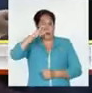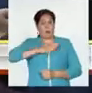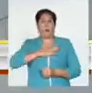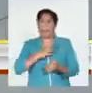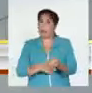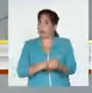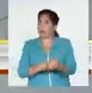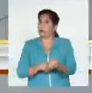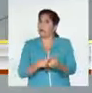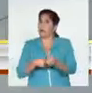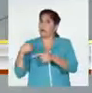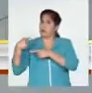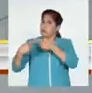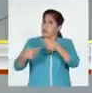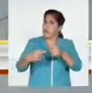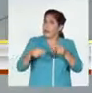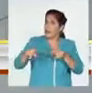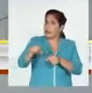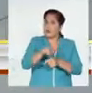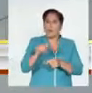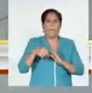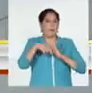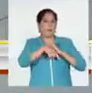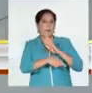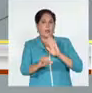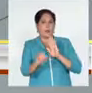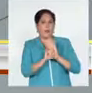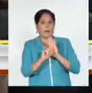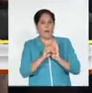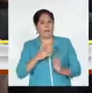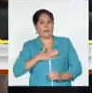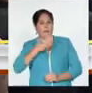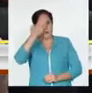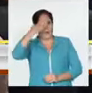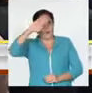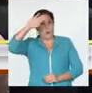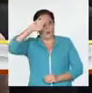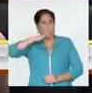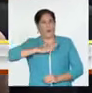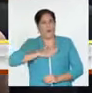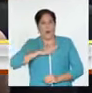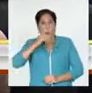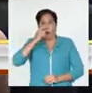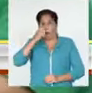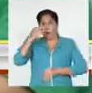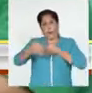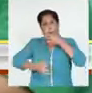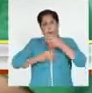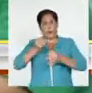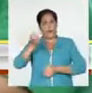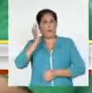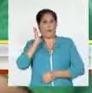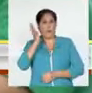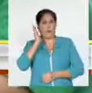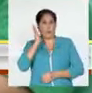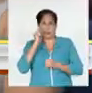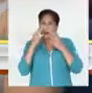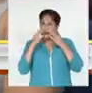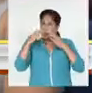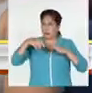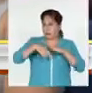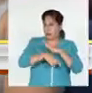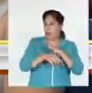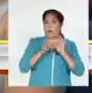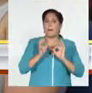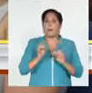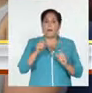transculturación y constituye expresión profunda de identidad aseguró el doctor en ciencias Félix Julio Alfonso en conferencia magistral dictada durante